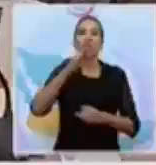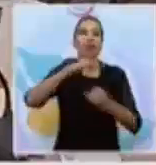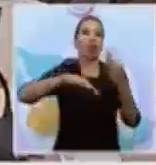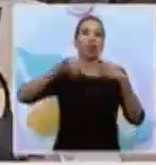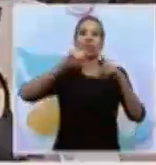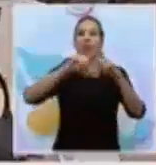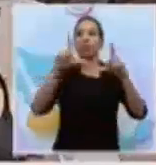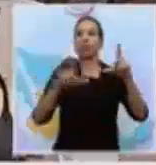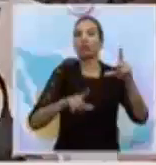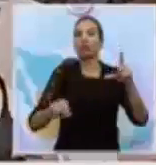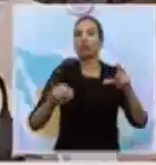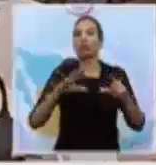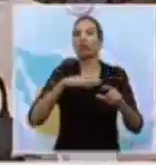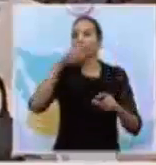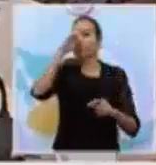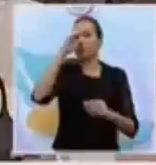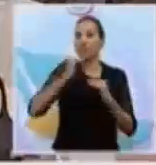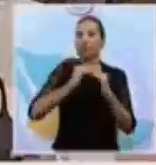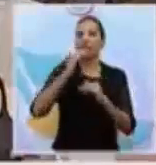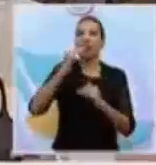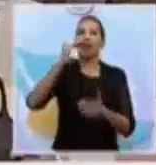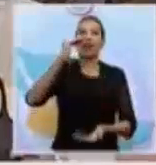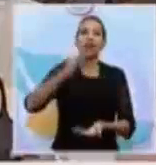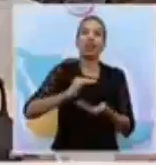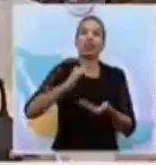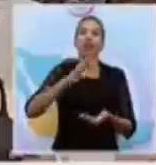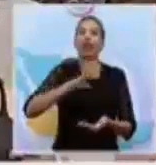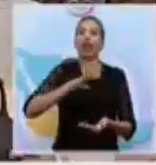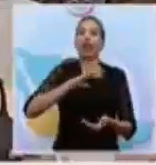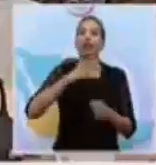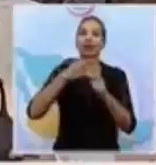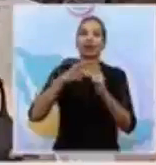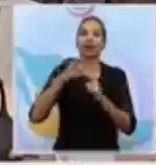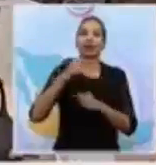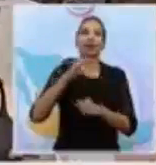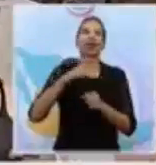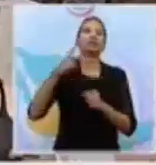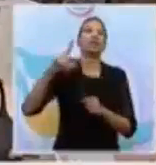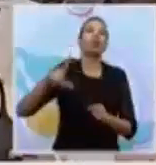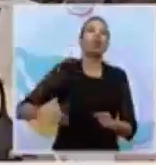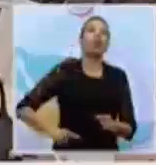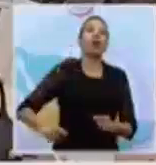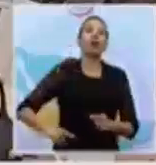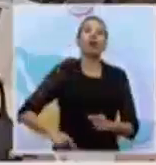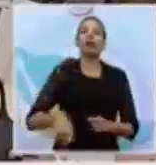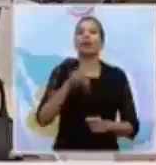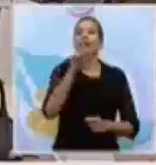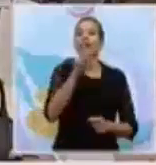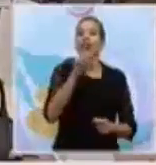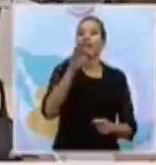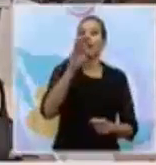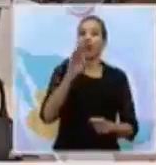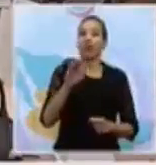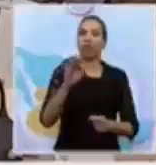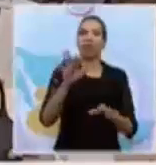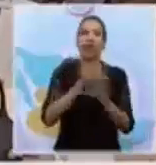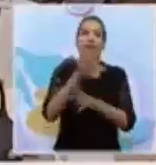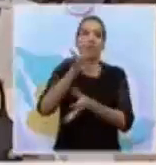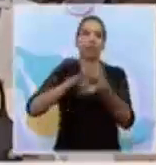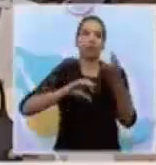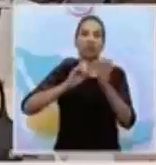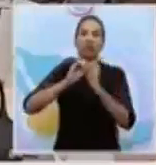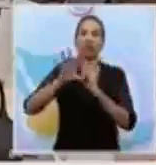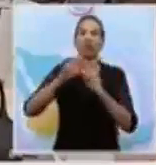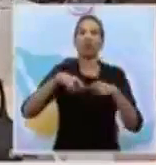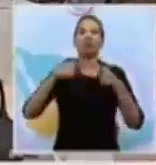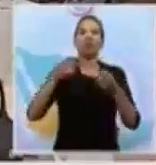el país es mucho menor que la que se logra en el gobierno del Distrito Federal con las transferencias